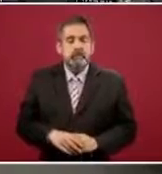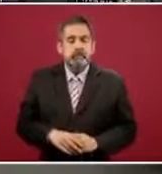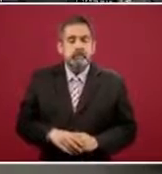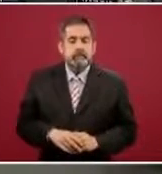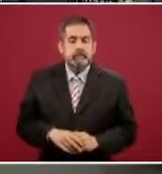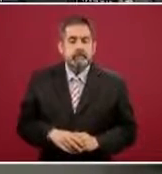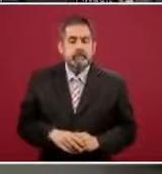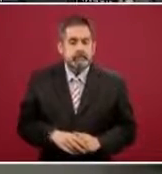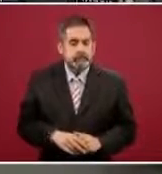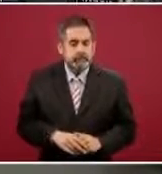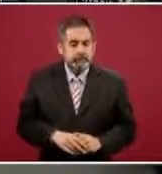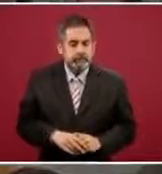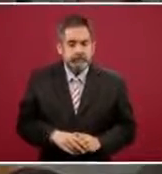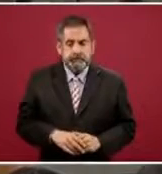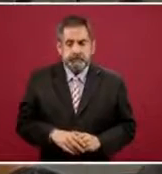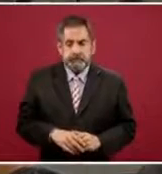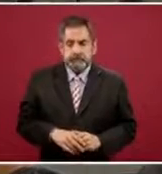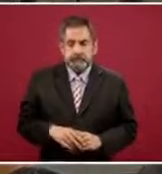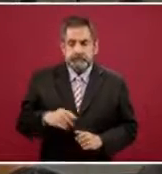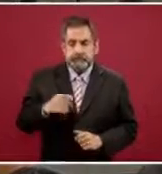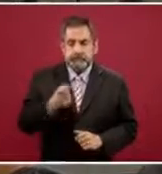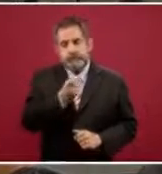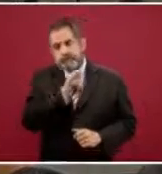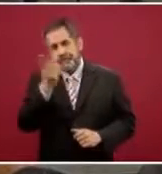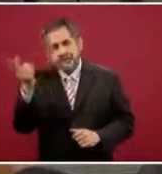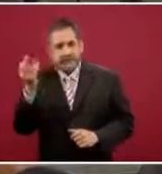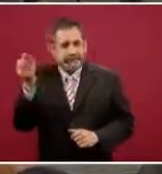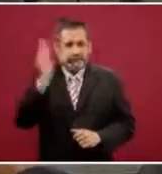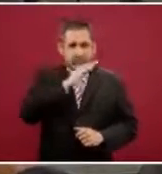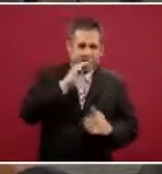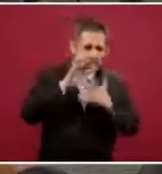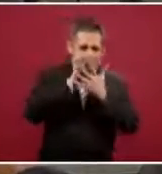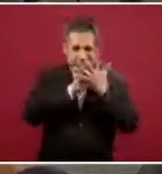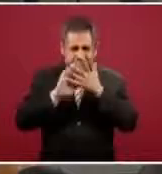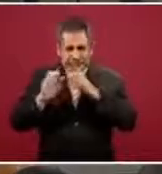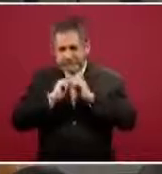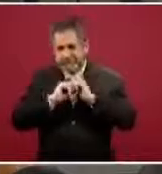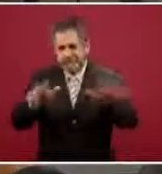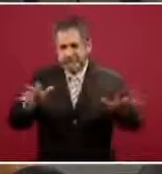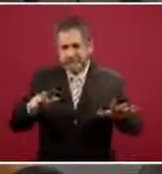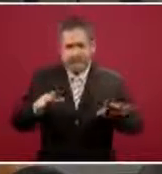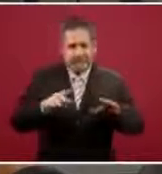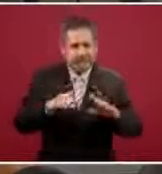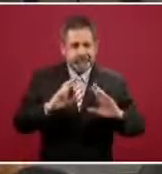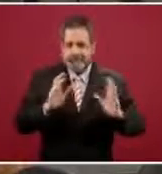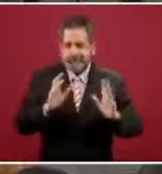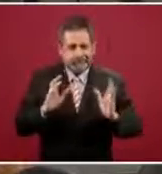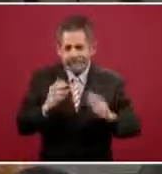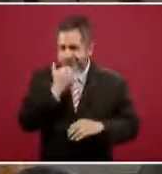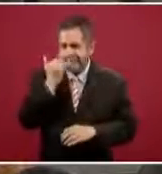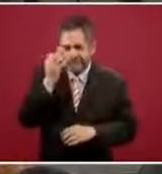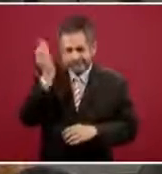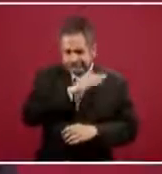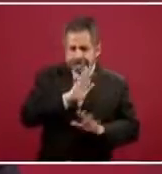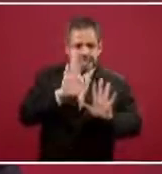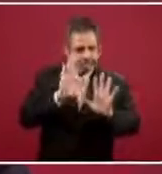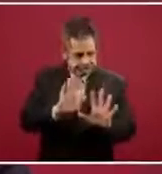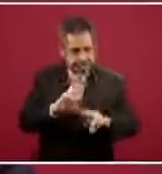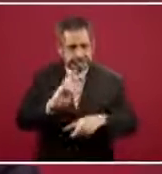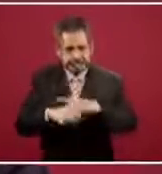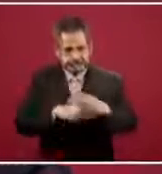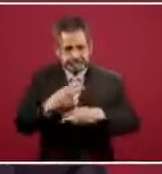de esta falsedad y distorsión que se hizo del comunicado de nuestra unidad de inteligencia vamos a aclarar